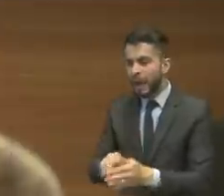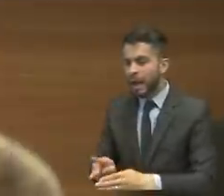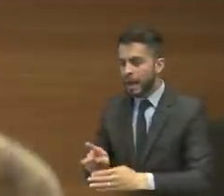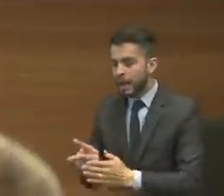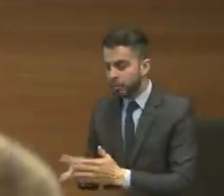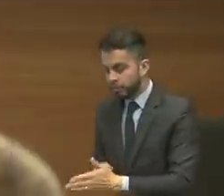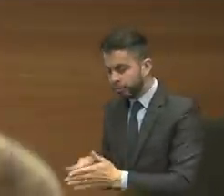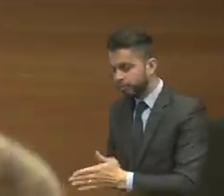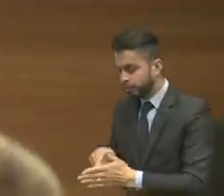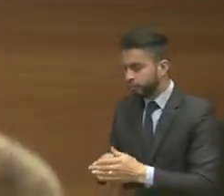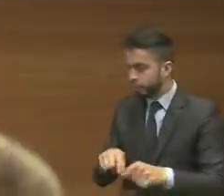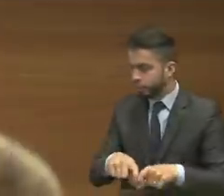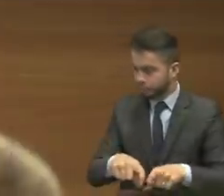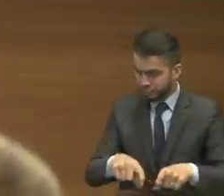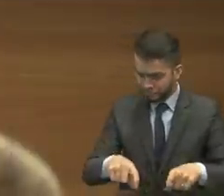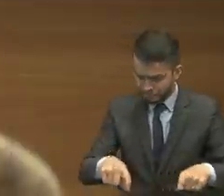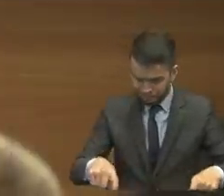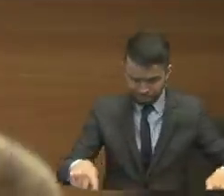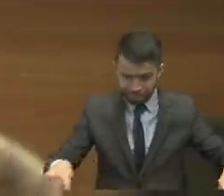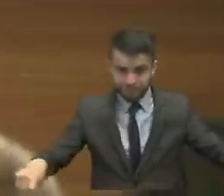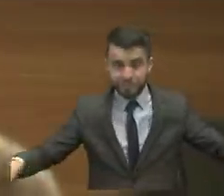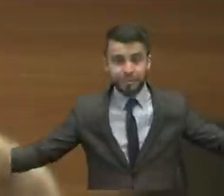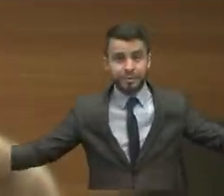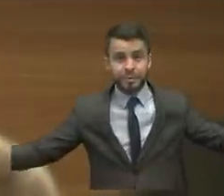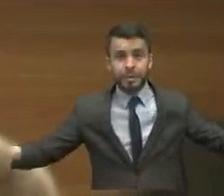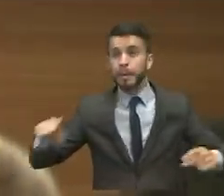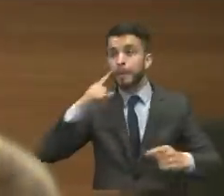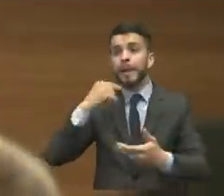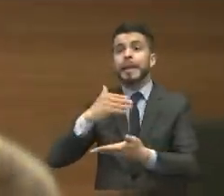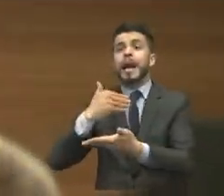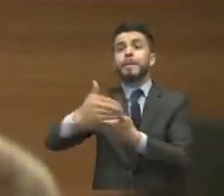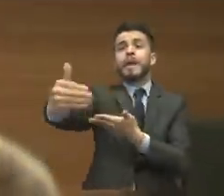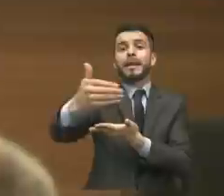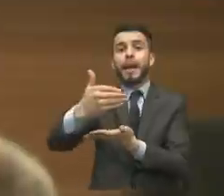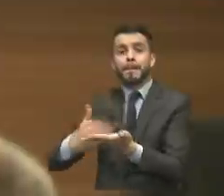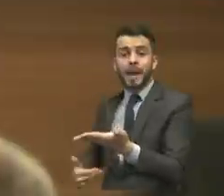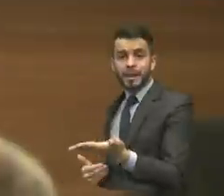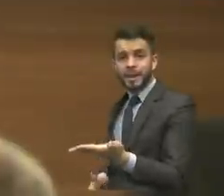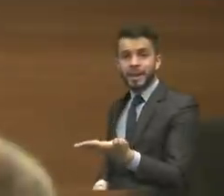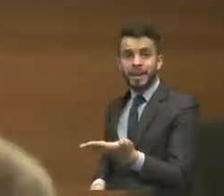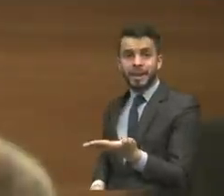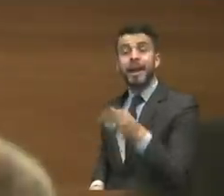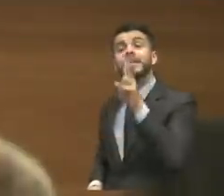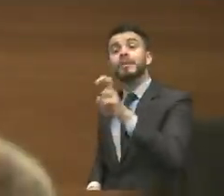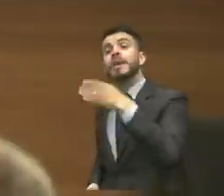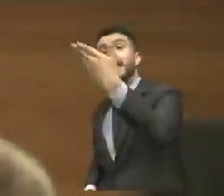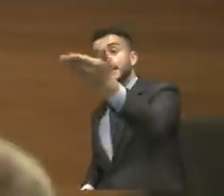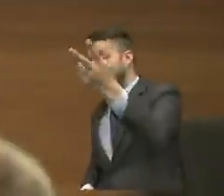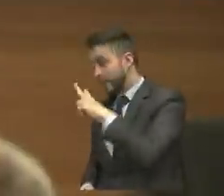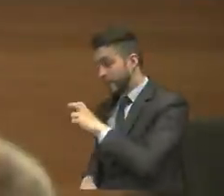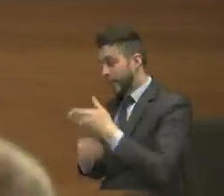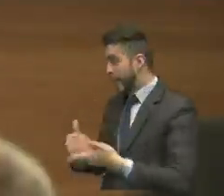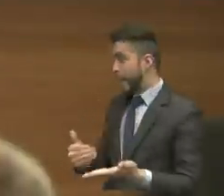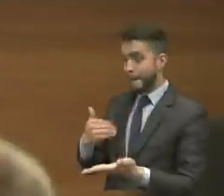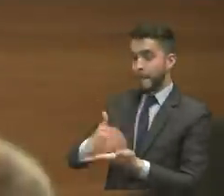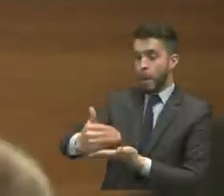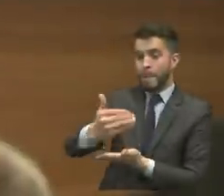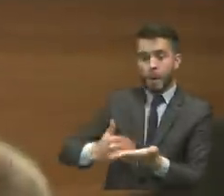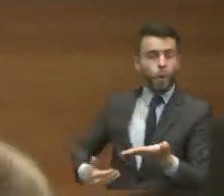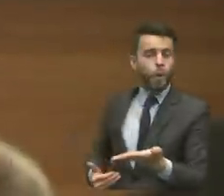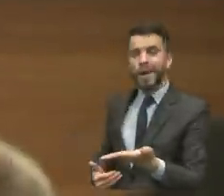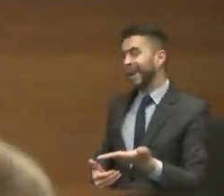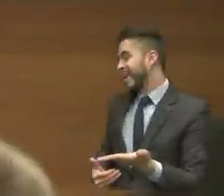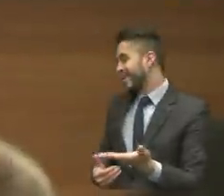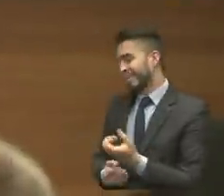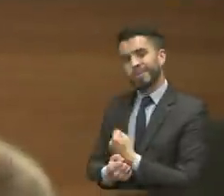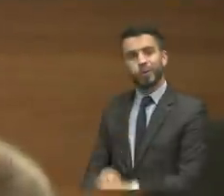bloquea las intersecciones, y en ese sentido pues divide la ciudad prácticamente en 2 pedazos. O sea, usted o se queda abajo de la séptima o se queda arriba, pero cruzar sería